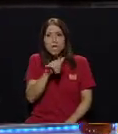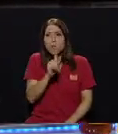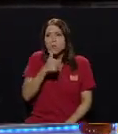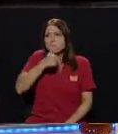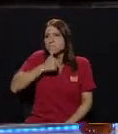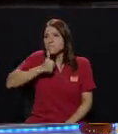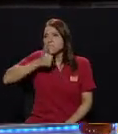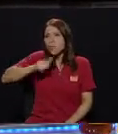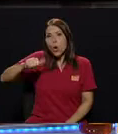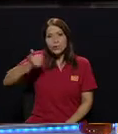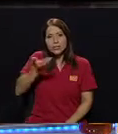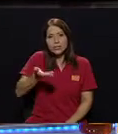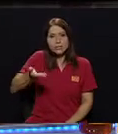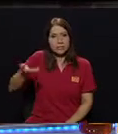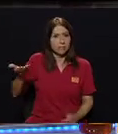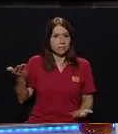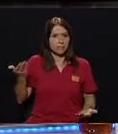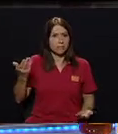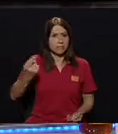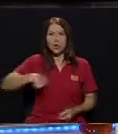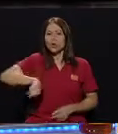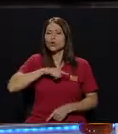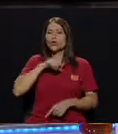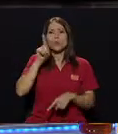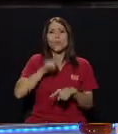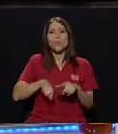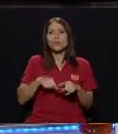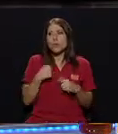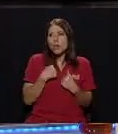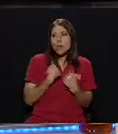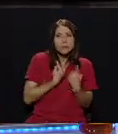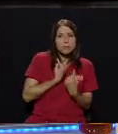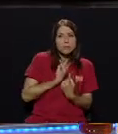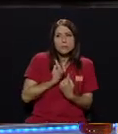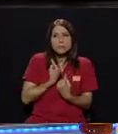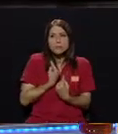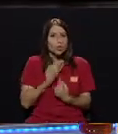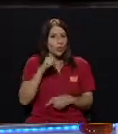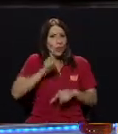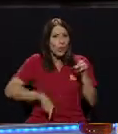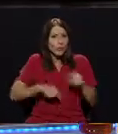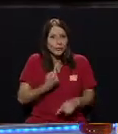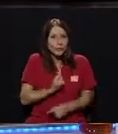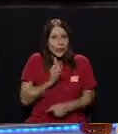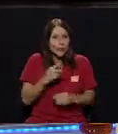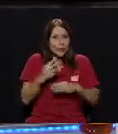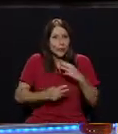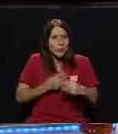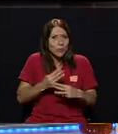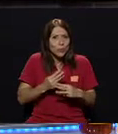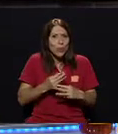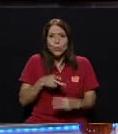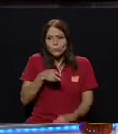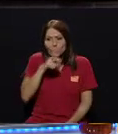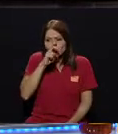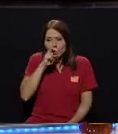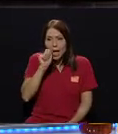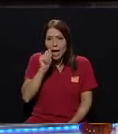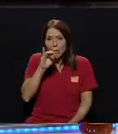como somos tolerantes hacia otros tipos de organismos. Sí. O sea, no podemos quedarnos solos en el mundo, y las abejas son un organismo muy